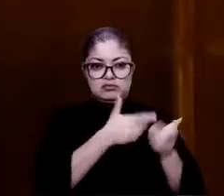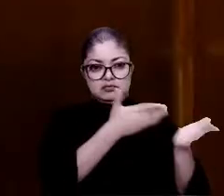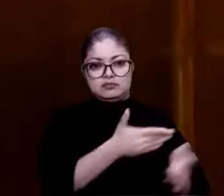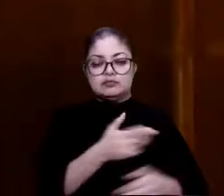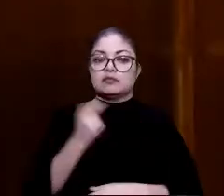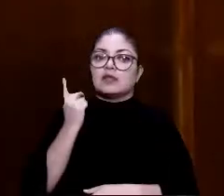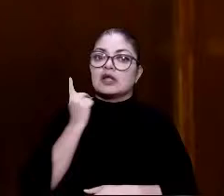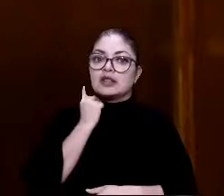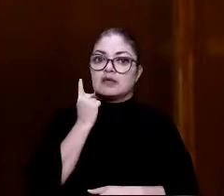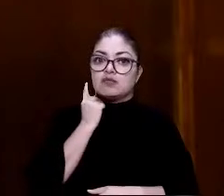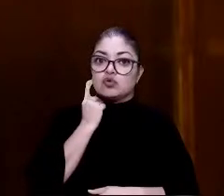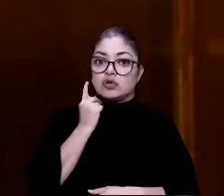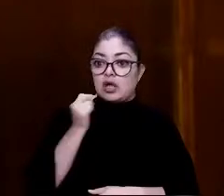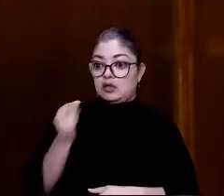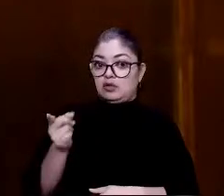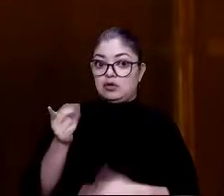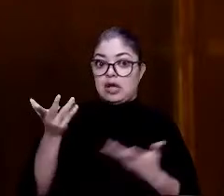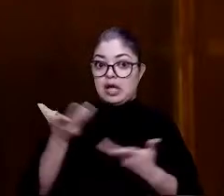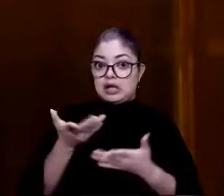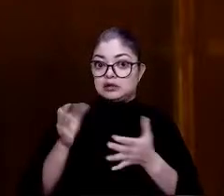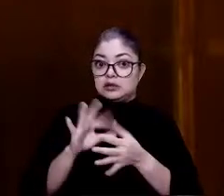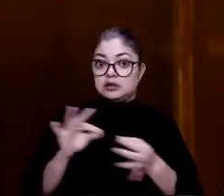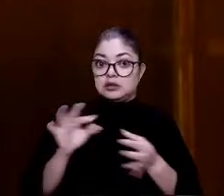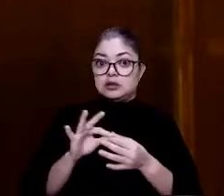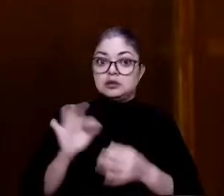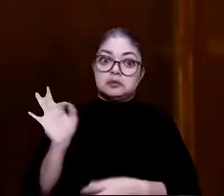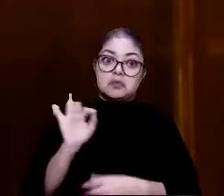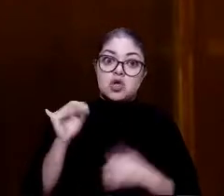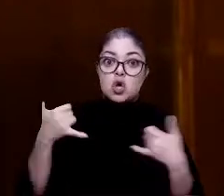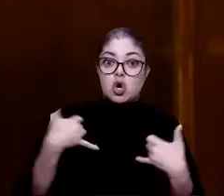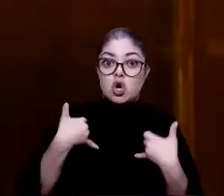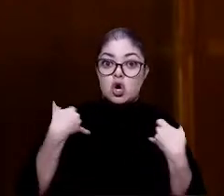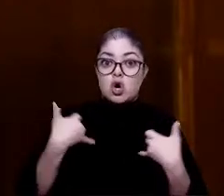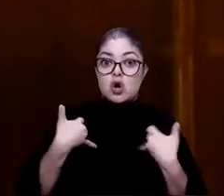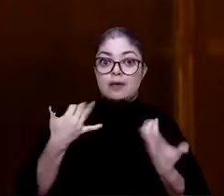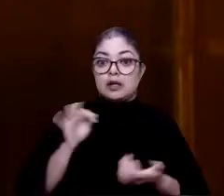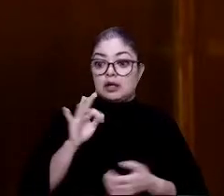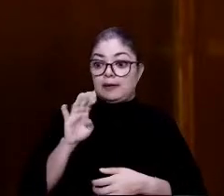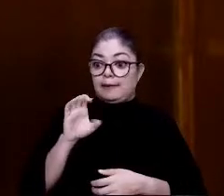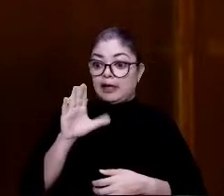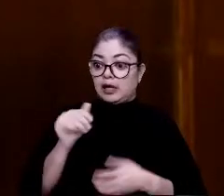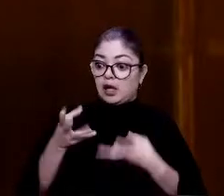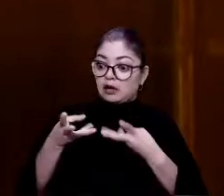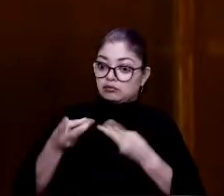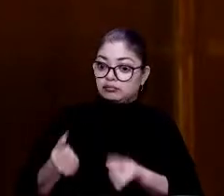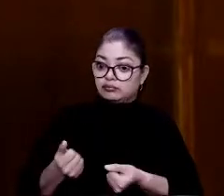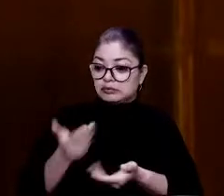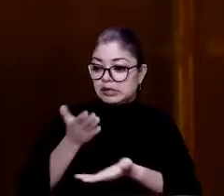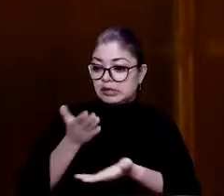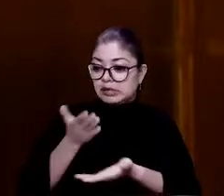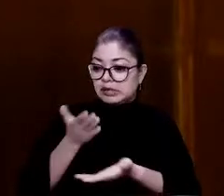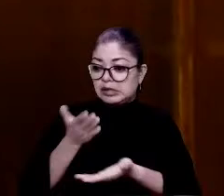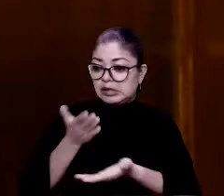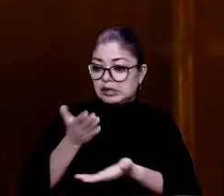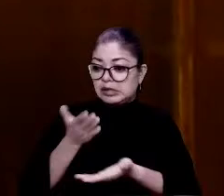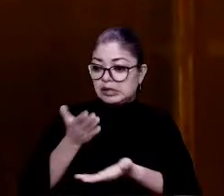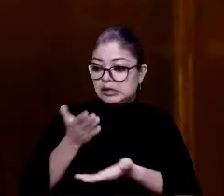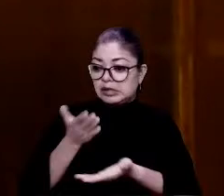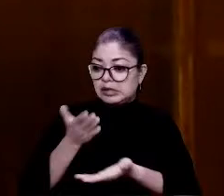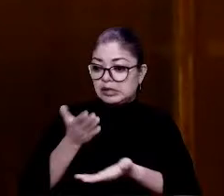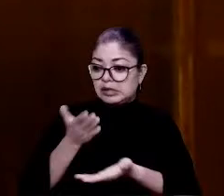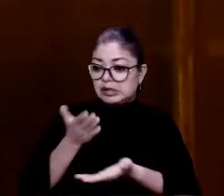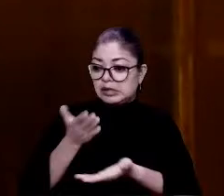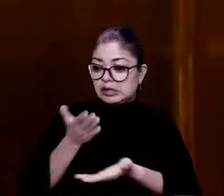Diputado, lo que usted hace, sus comentarios de que si un joven recibe una beca y la gasta en unos tacos, es un comentario